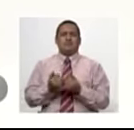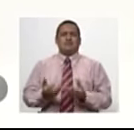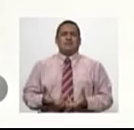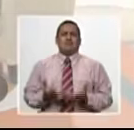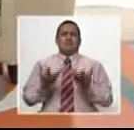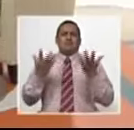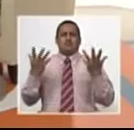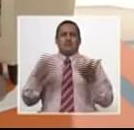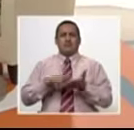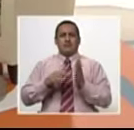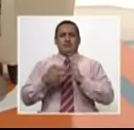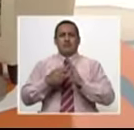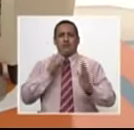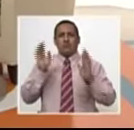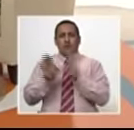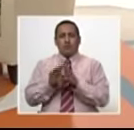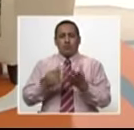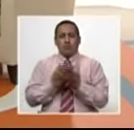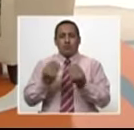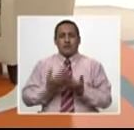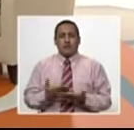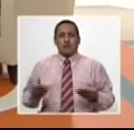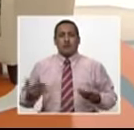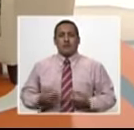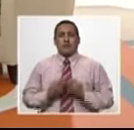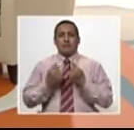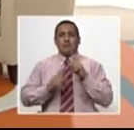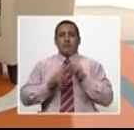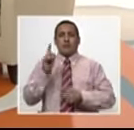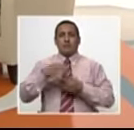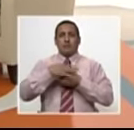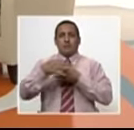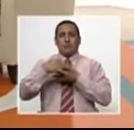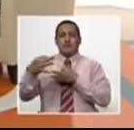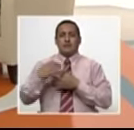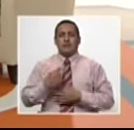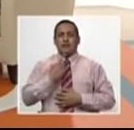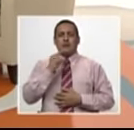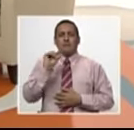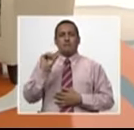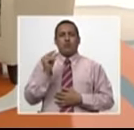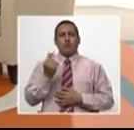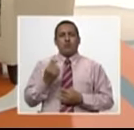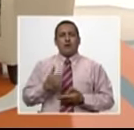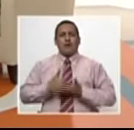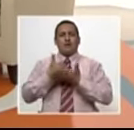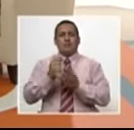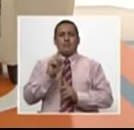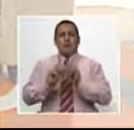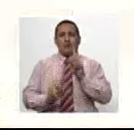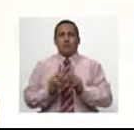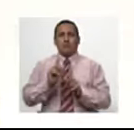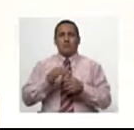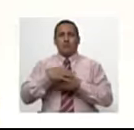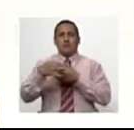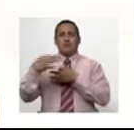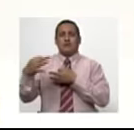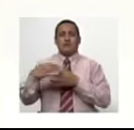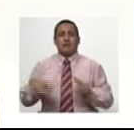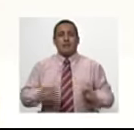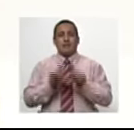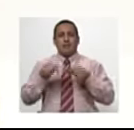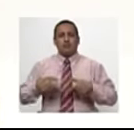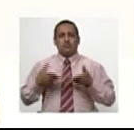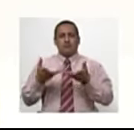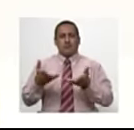cantidades. Es decir, muchos recursos para algunas regiones, pocos recursos para otras. Claro. ¿No? Y entonces